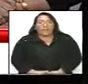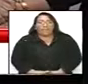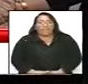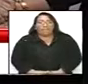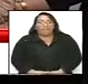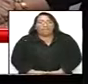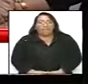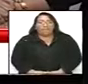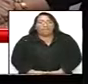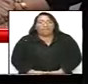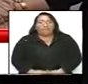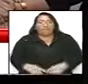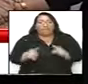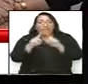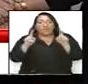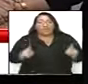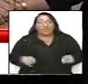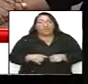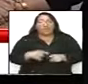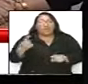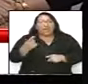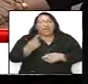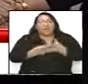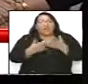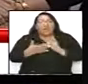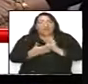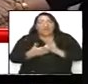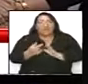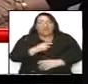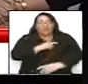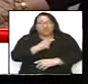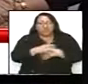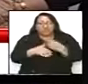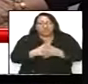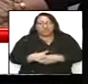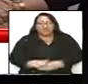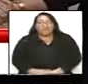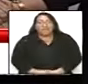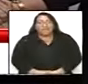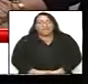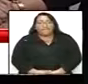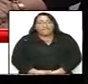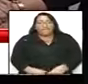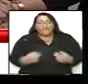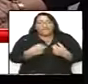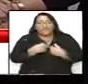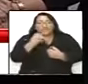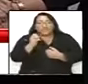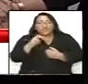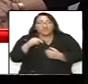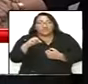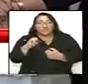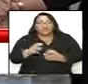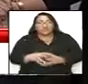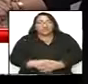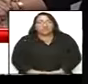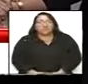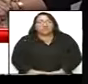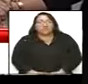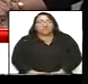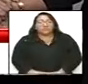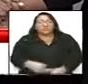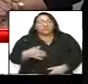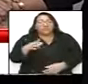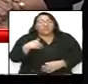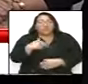de la ventanilla única, que hay que reforzarla, y eso está a cargo de la OMPE. Hemos